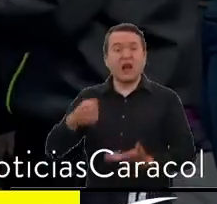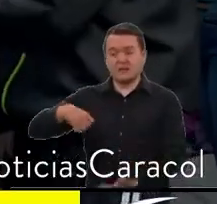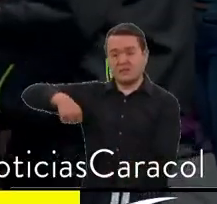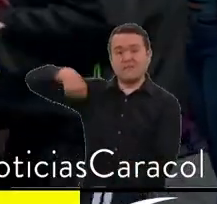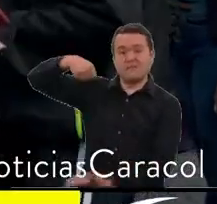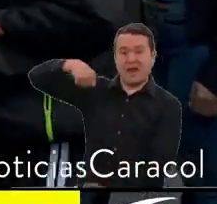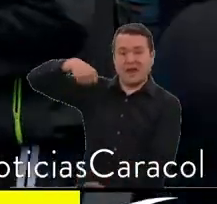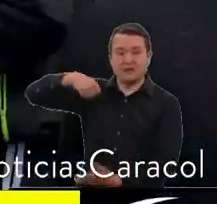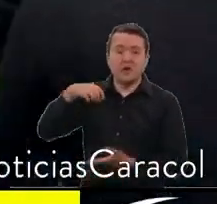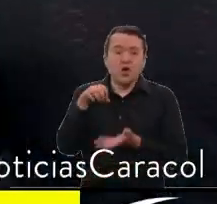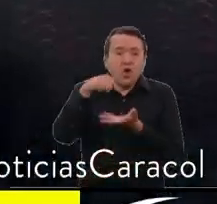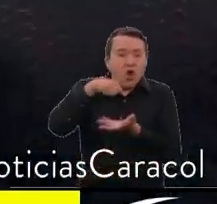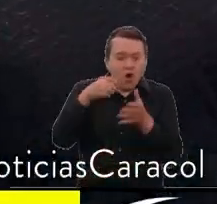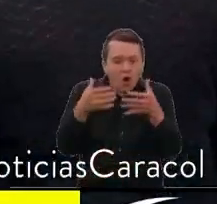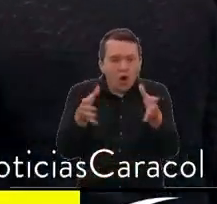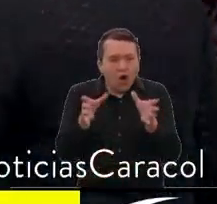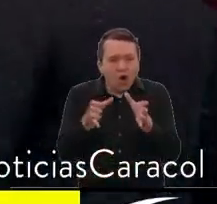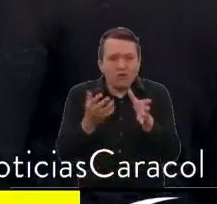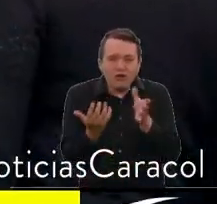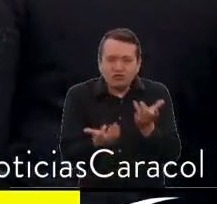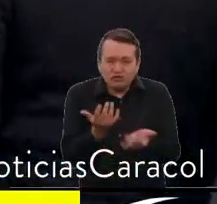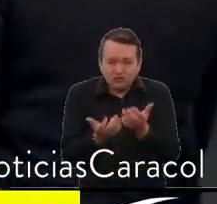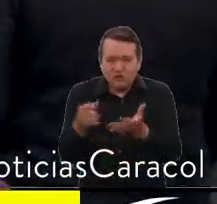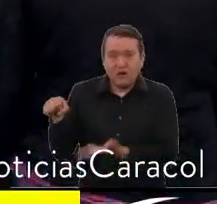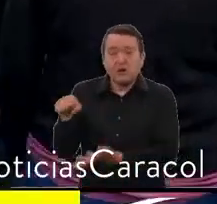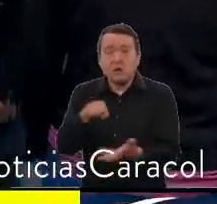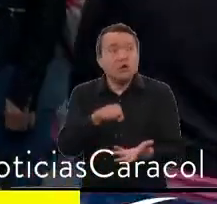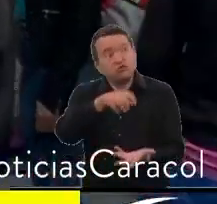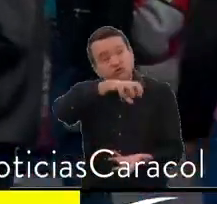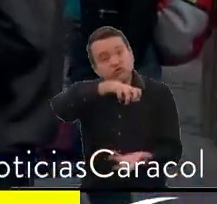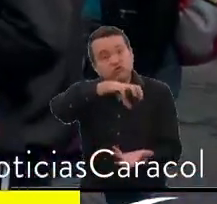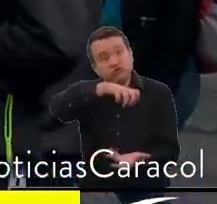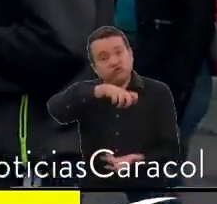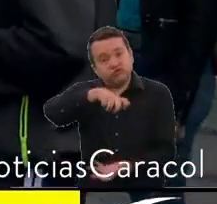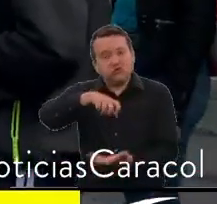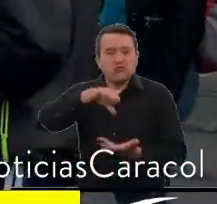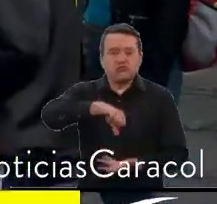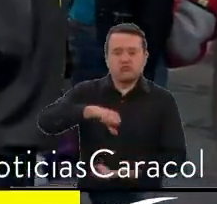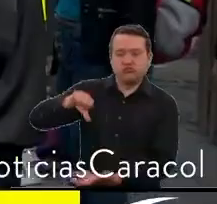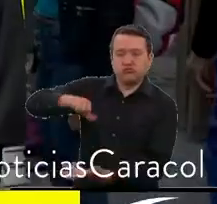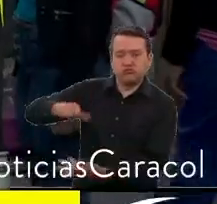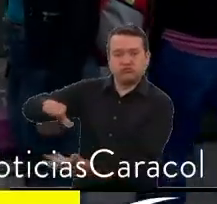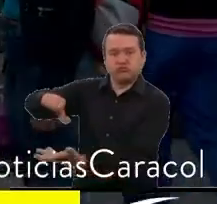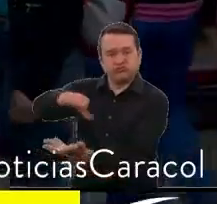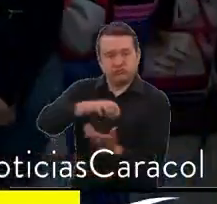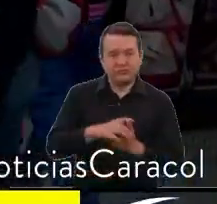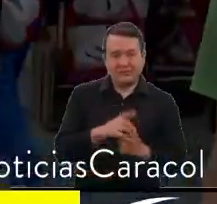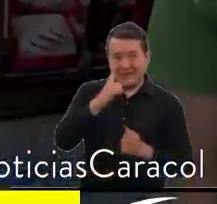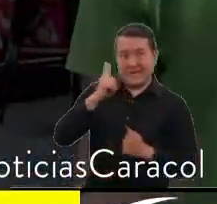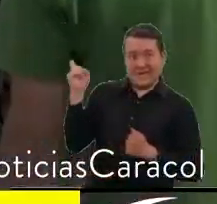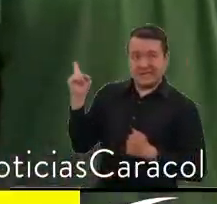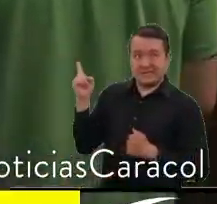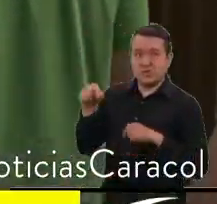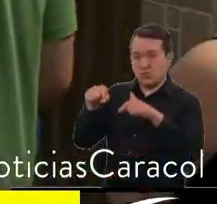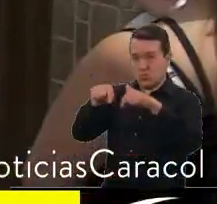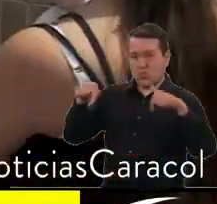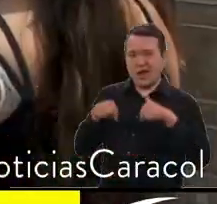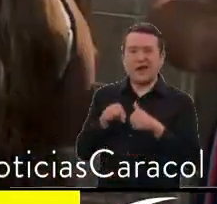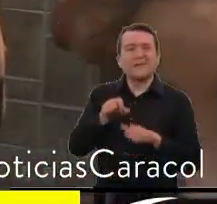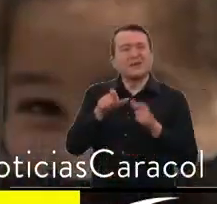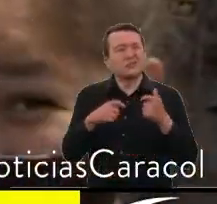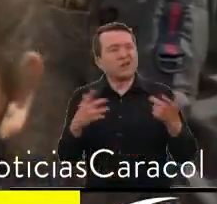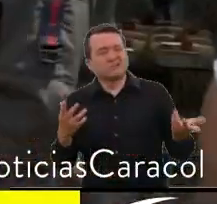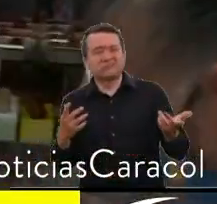incluso con ollas de cocina, a abastecerse. Este es uno de los puntos donde se está suministrando el líquido. Sin embargo, los ciudadanos dicen que